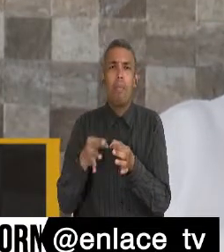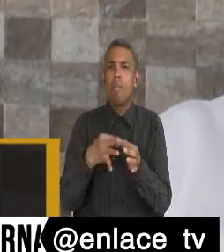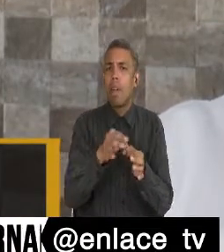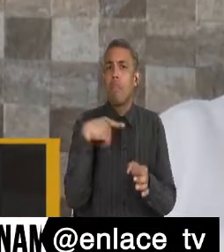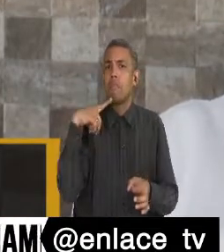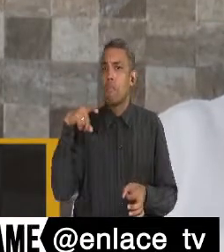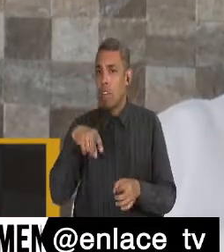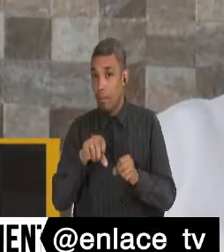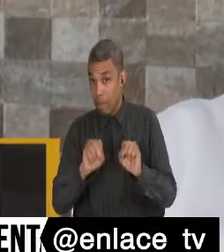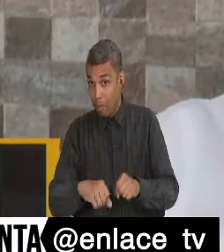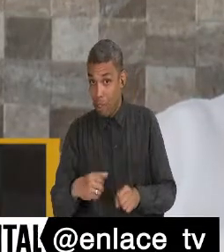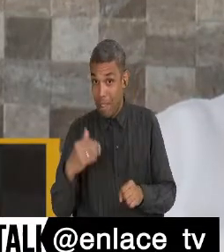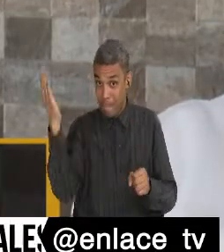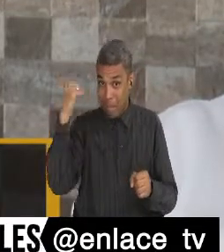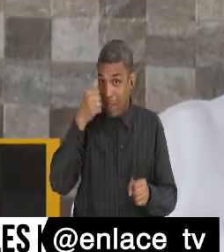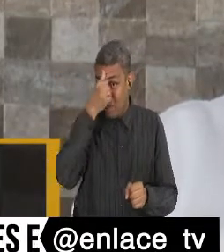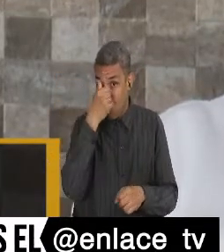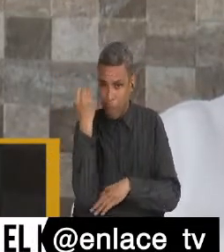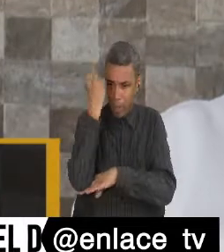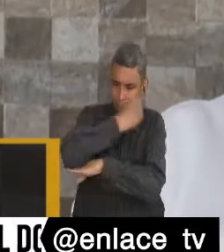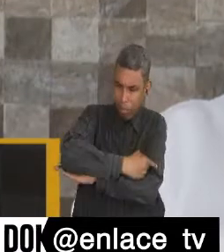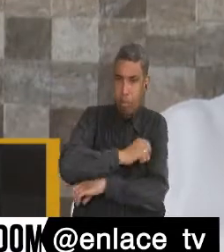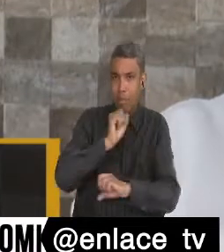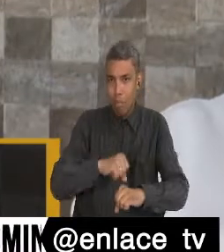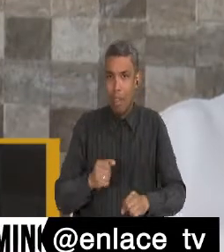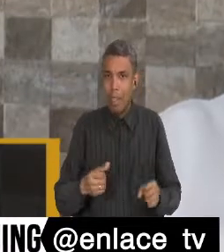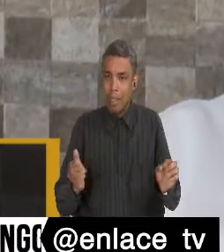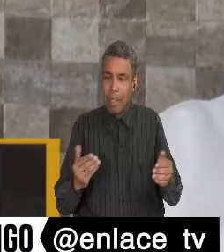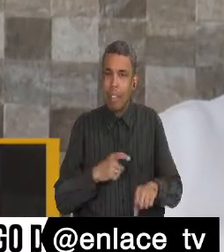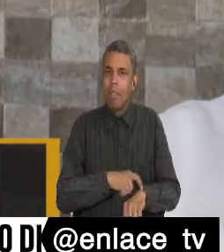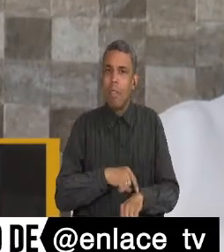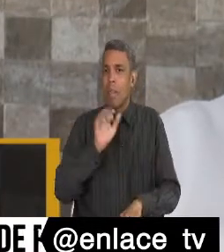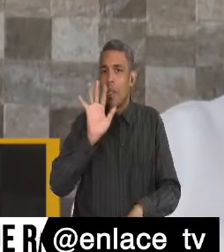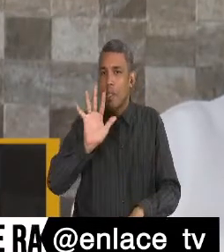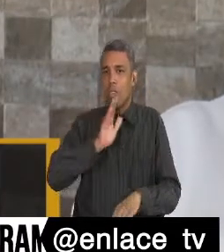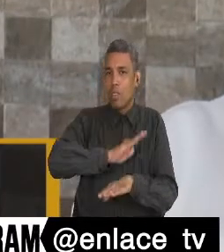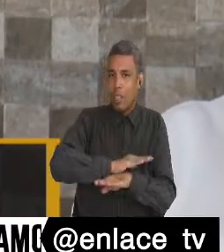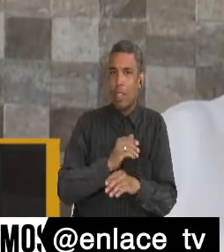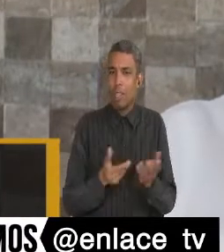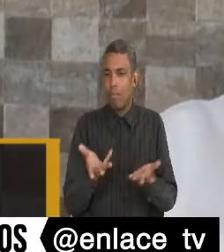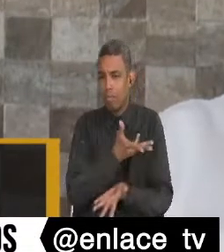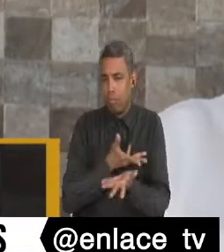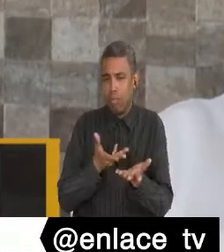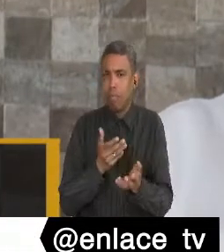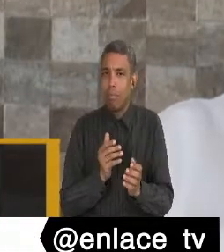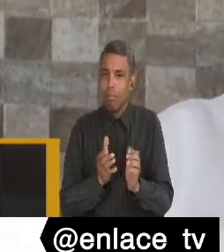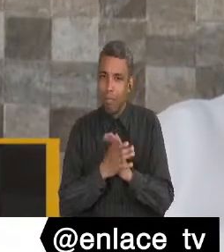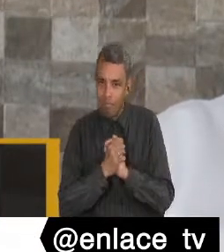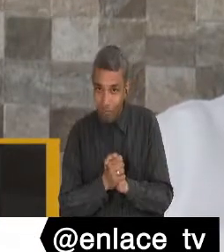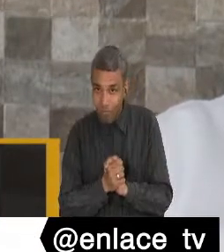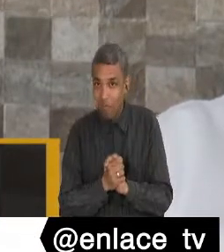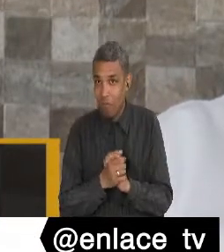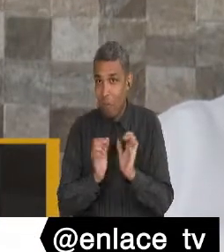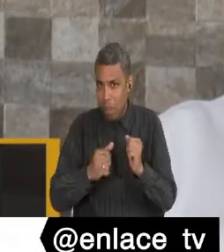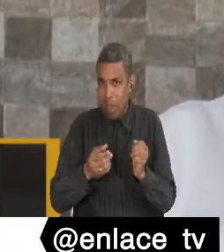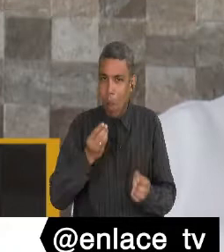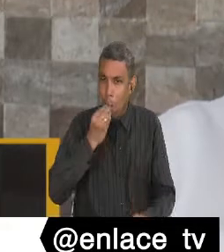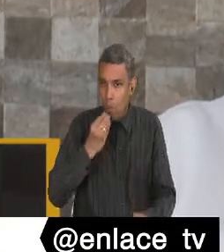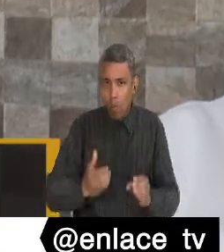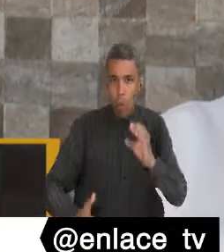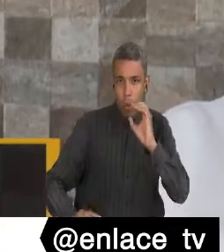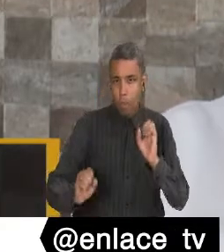que vengan este domingo 23 de abril a partir de las 5 de la tarde, una hora antes, después la Eucaristía, para que celebremos juntos